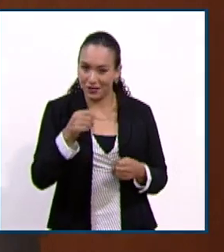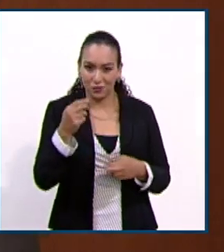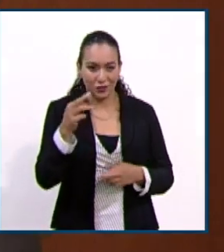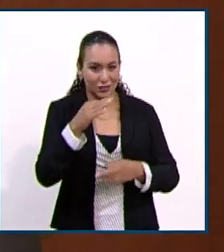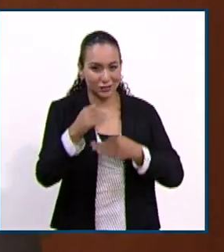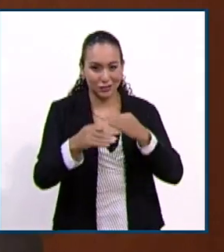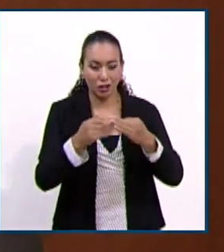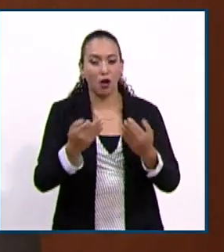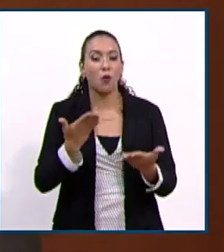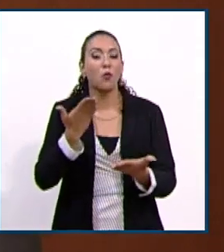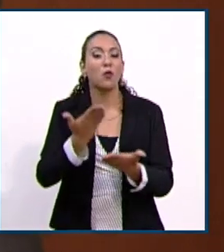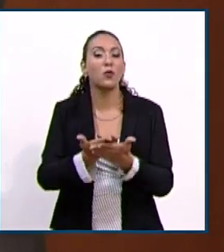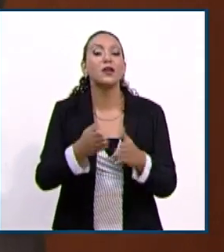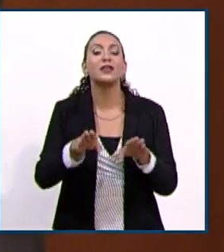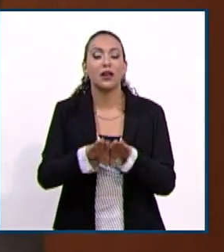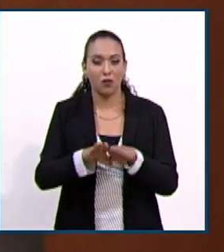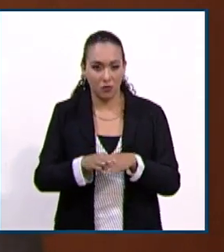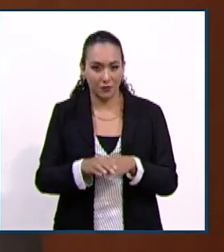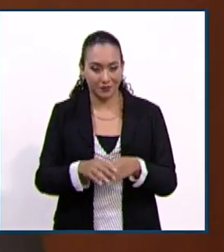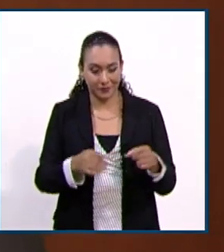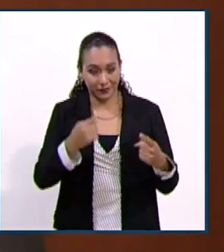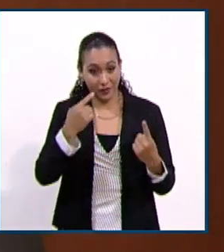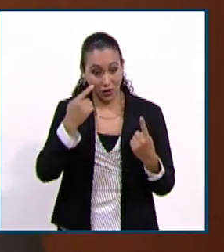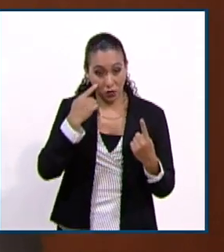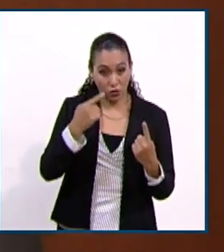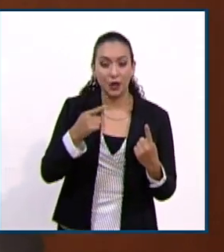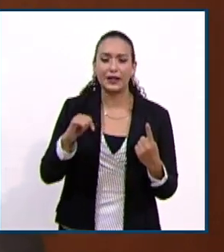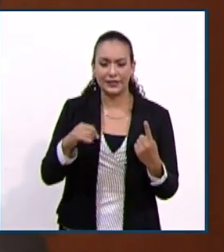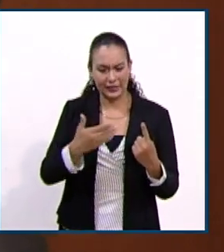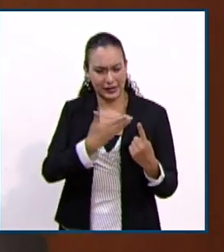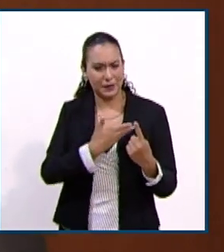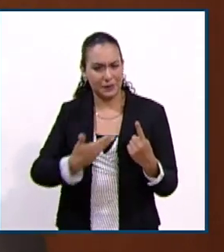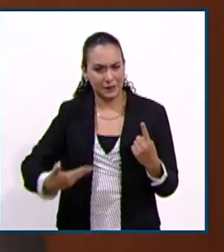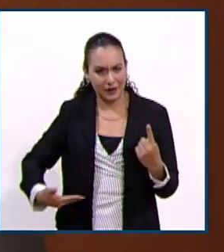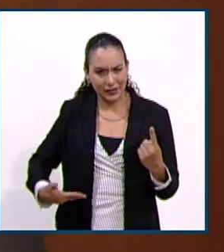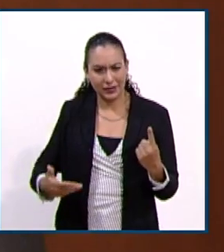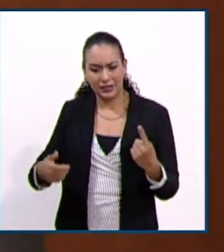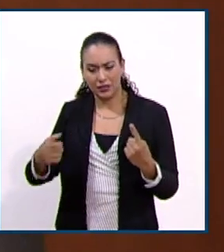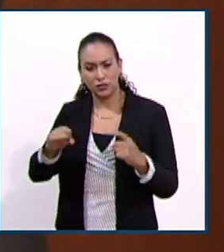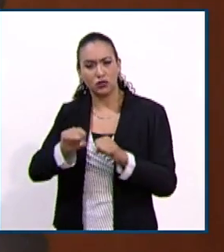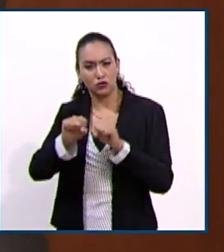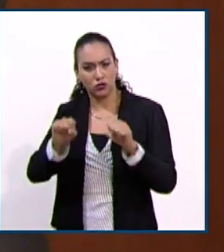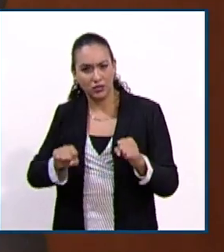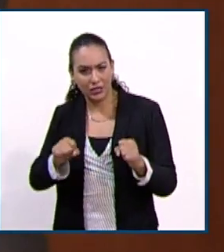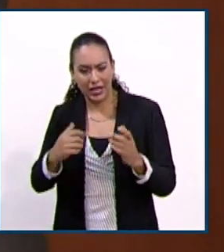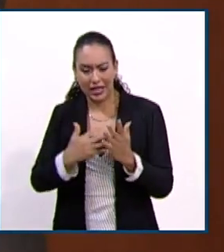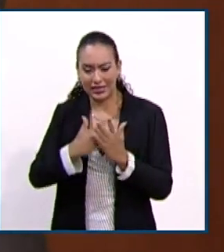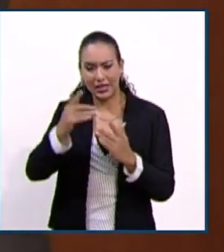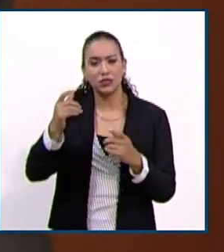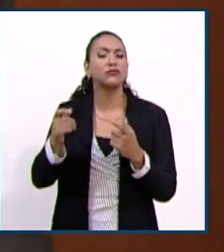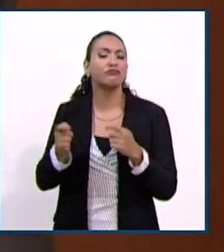híbrida. Sí, conservar nuestro sistema presidencial, tratar de quitarle los excesos